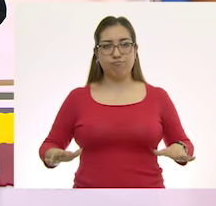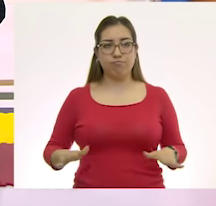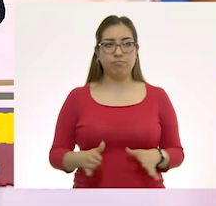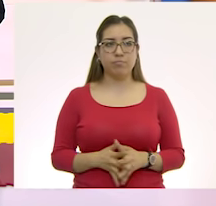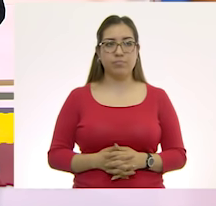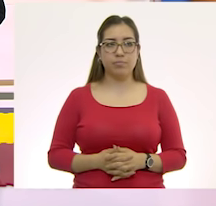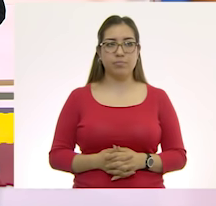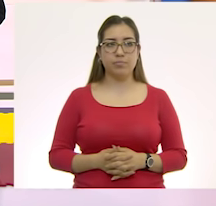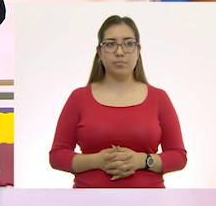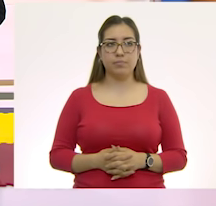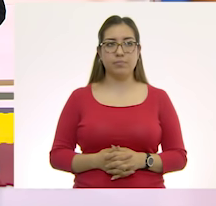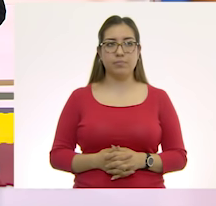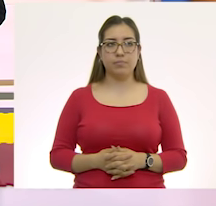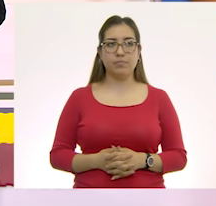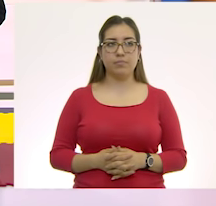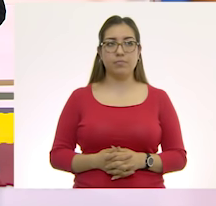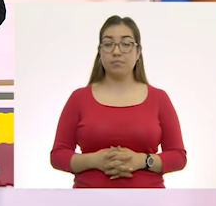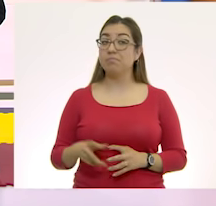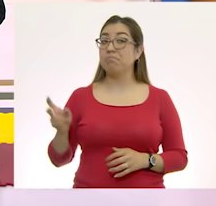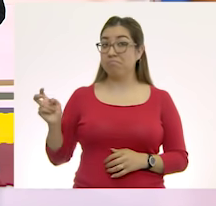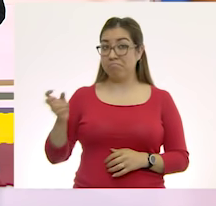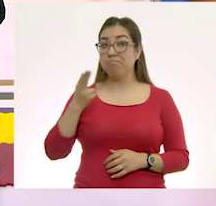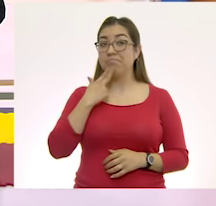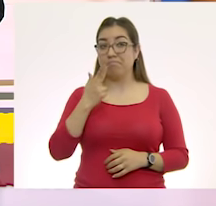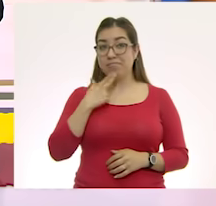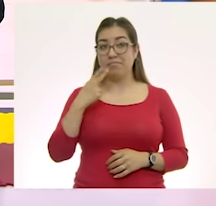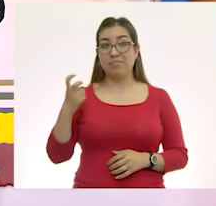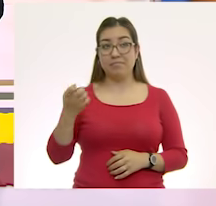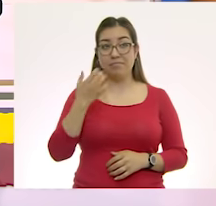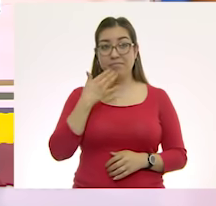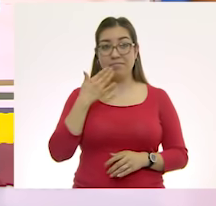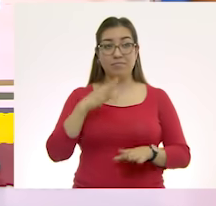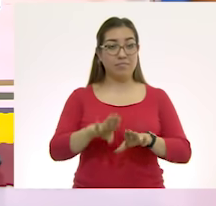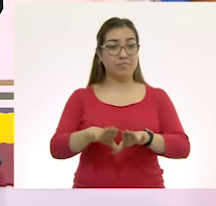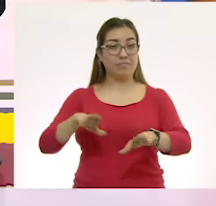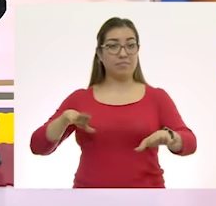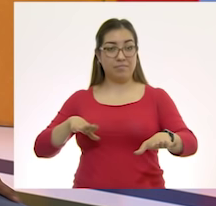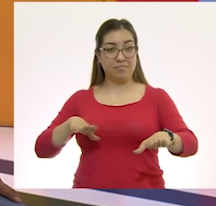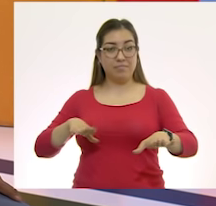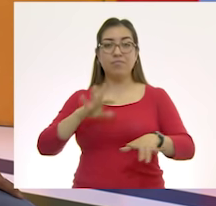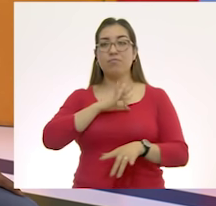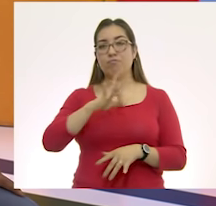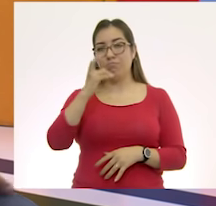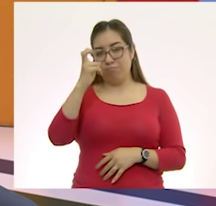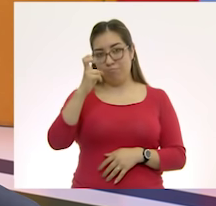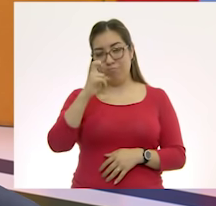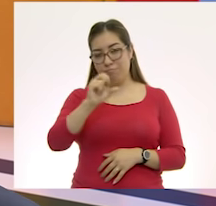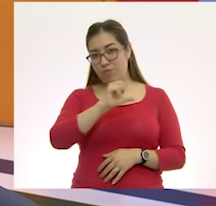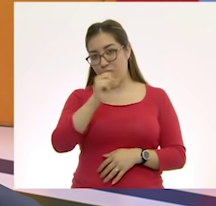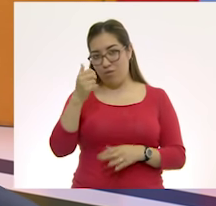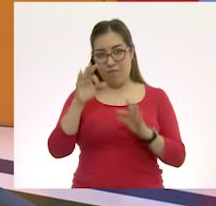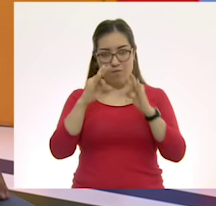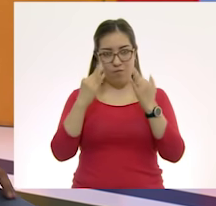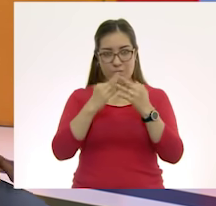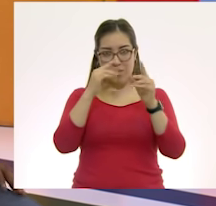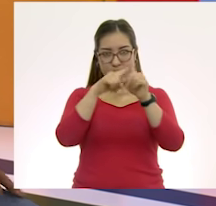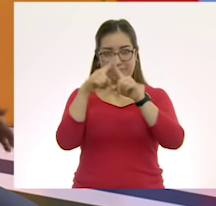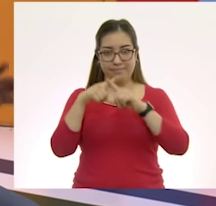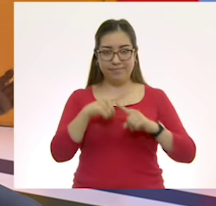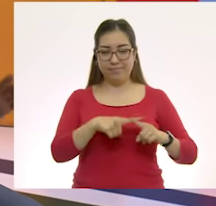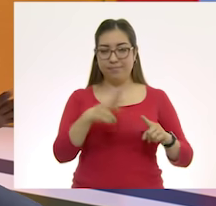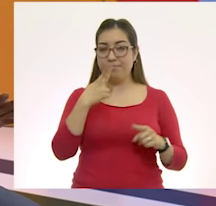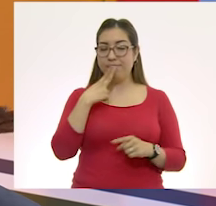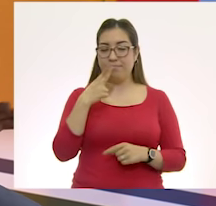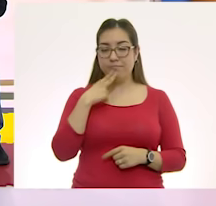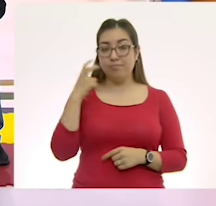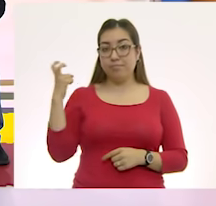trasito. También. Y te balanceas. Ah, puede ser, sí. Ya lo descubrieron en casa, seguramente. Otra manera de hacerlo. Otra manera de hacerlo. Ya hicimos